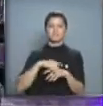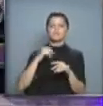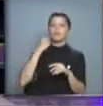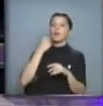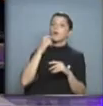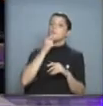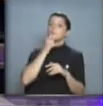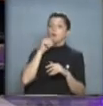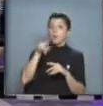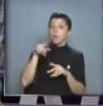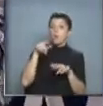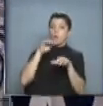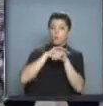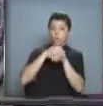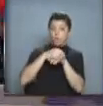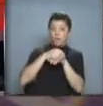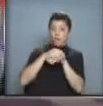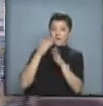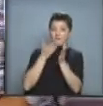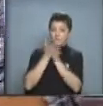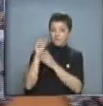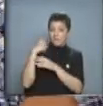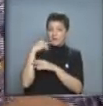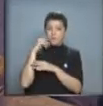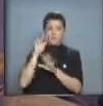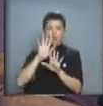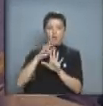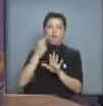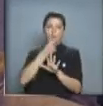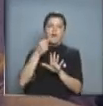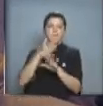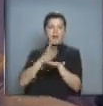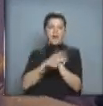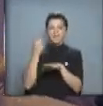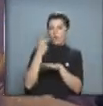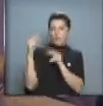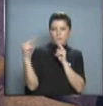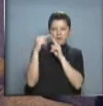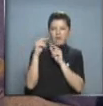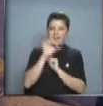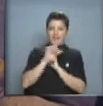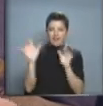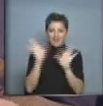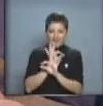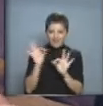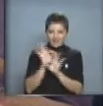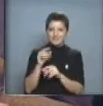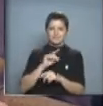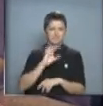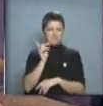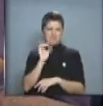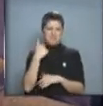verías a tu futuro esposo el día siguiente o te guardarías una semana, tipo, como para que el hombre esté...? No, sí.